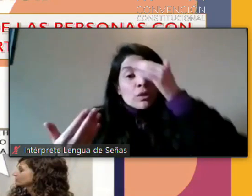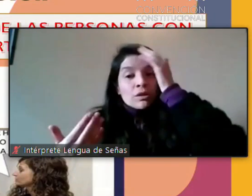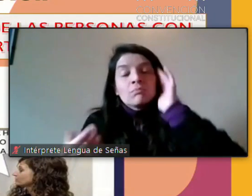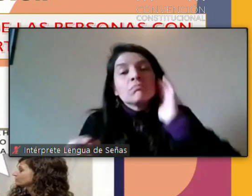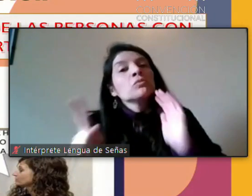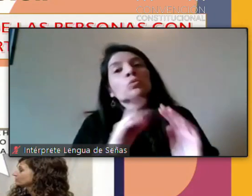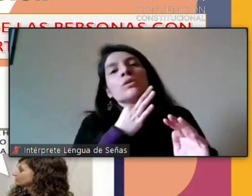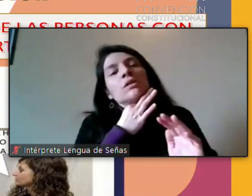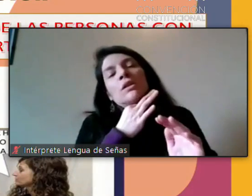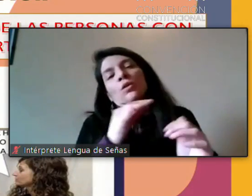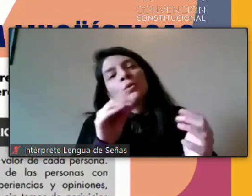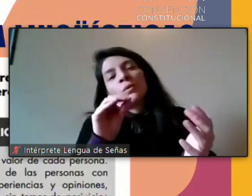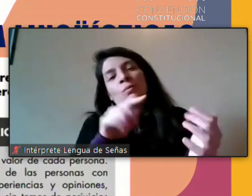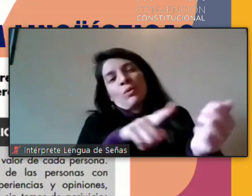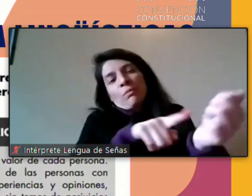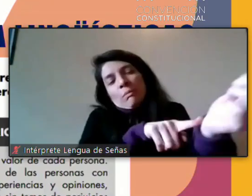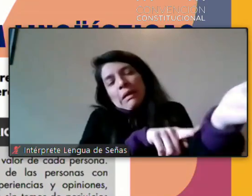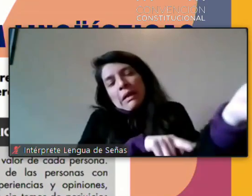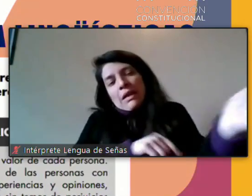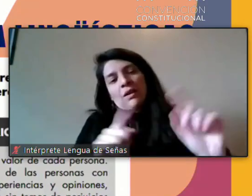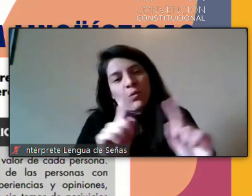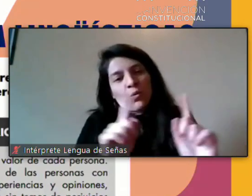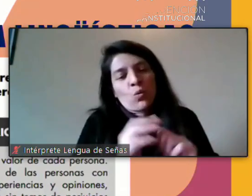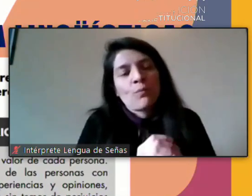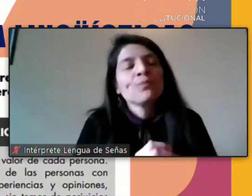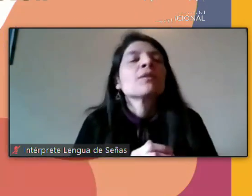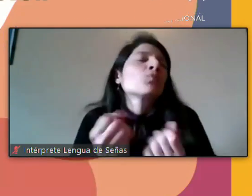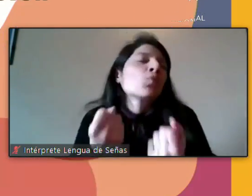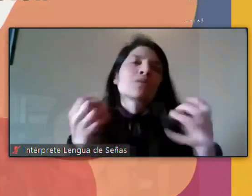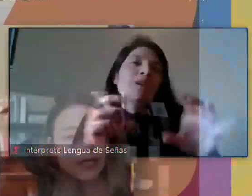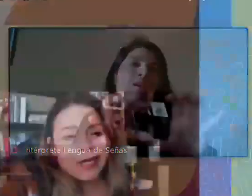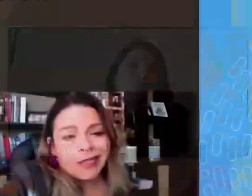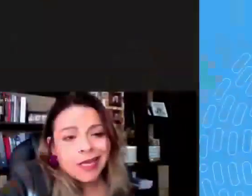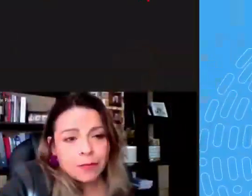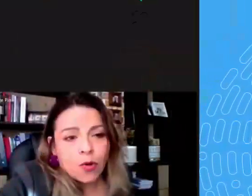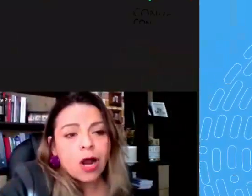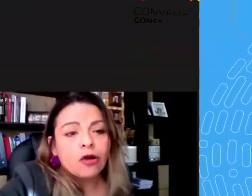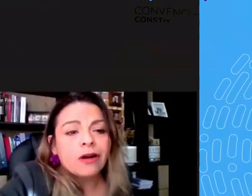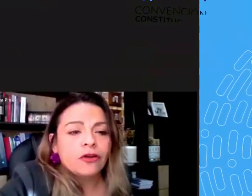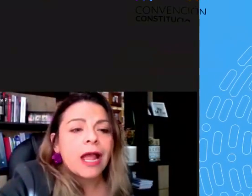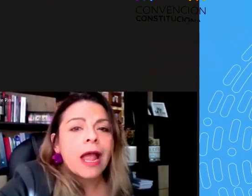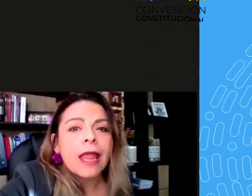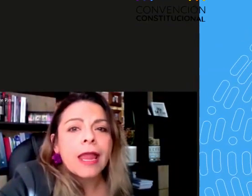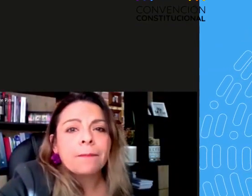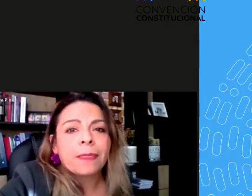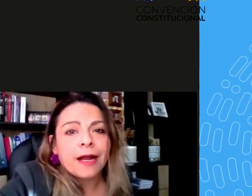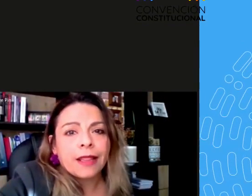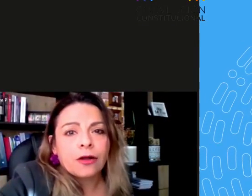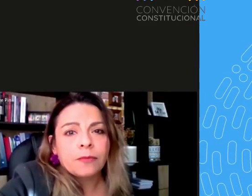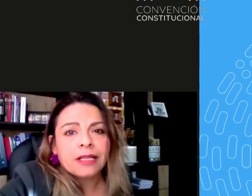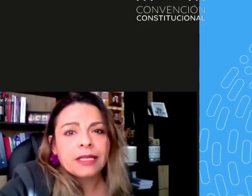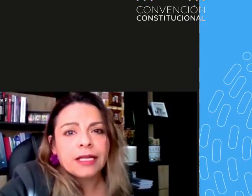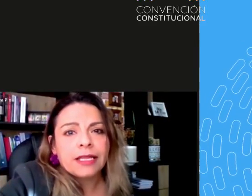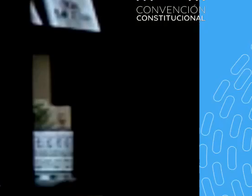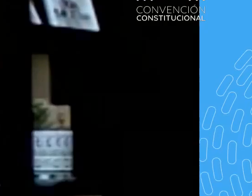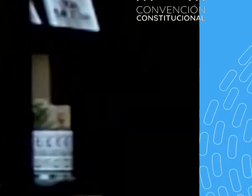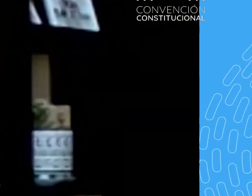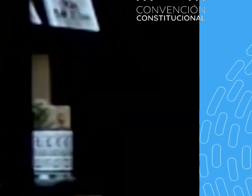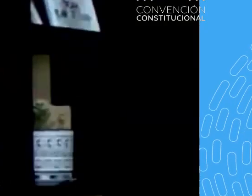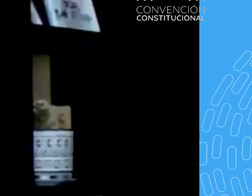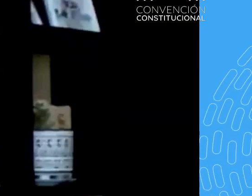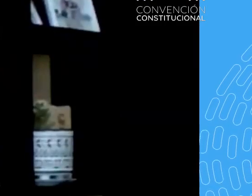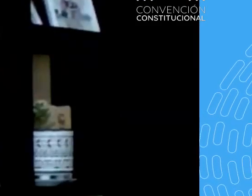mucho. Hay muchas cosas que quisiera compartir, pero por razones del tiempo ahora voy a dejar de compartir